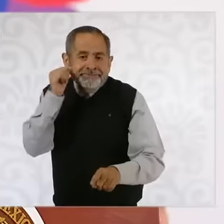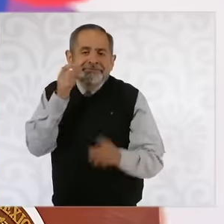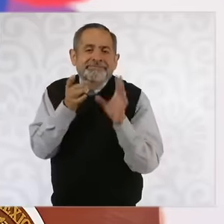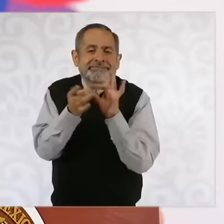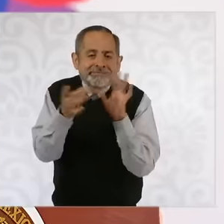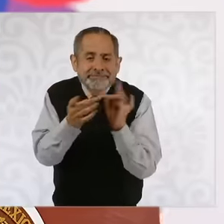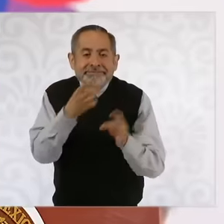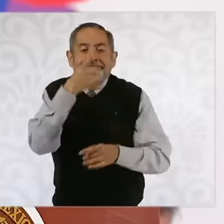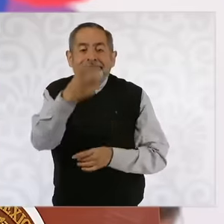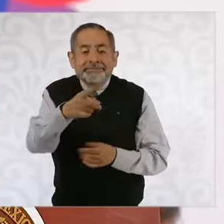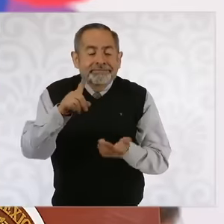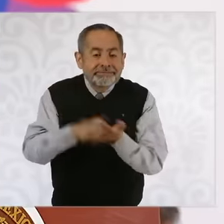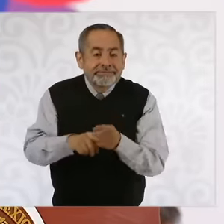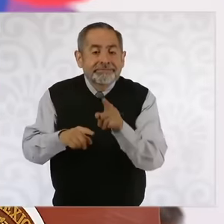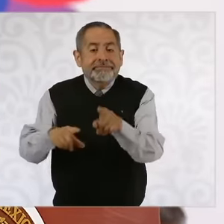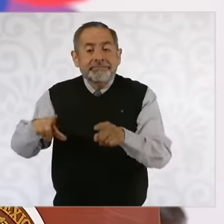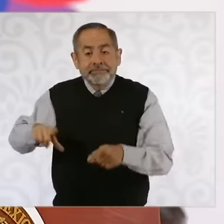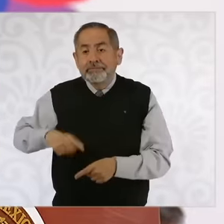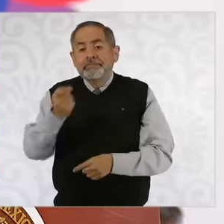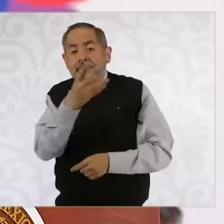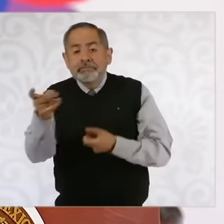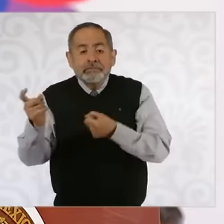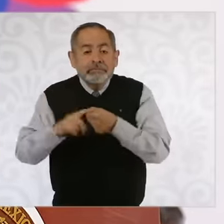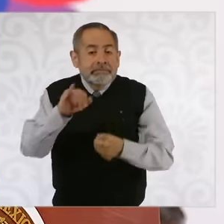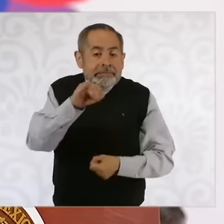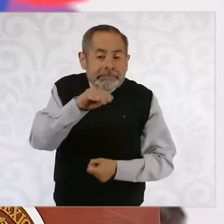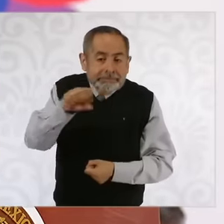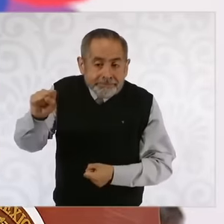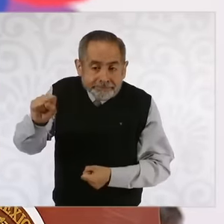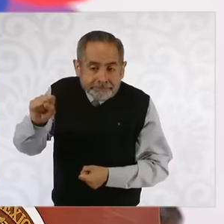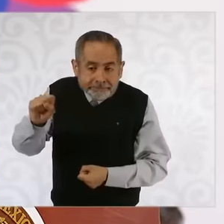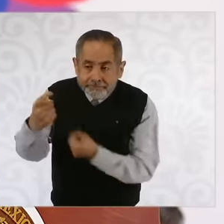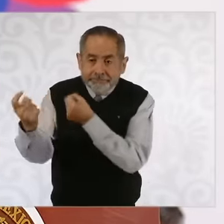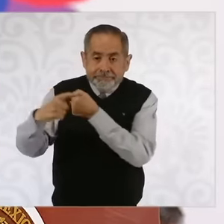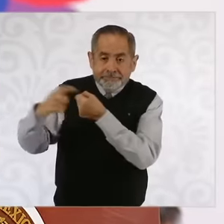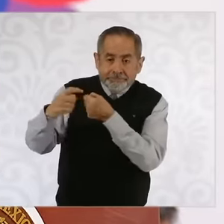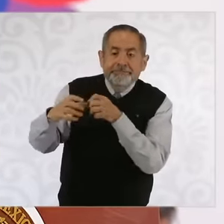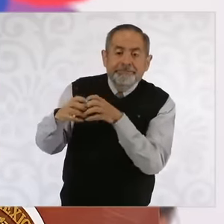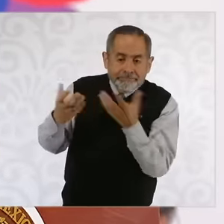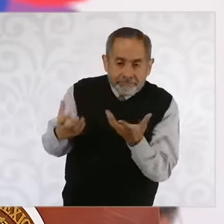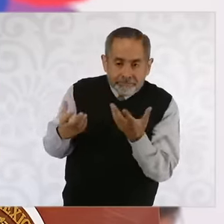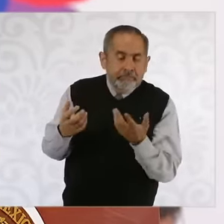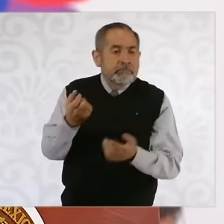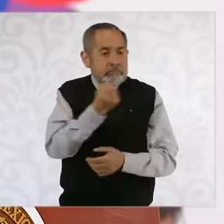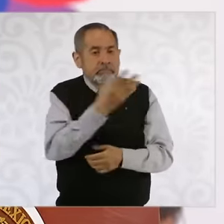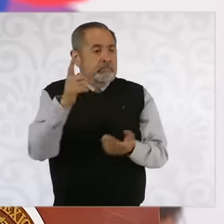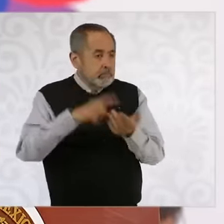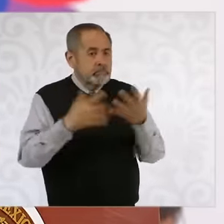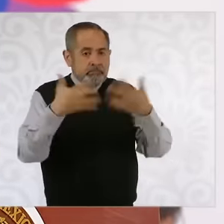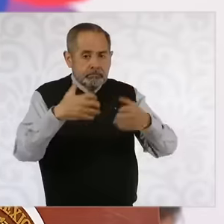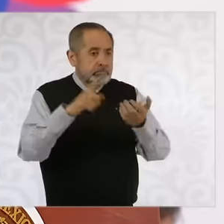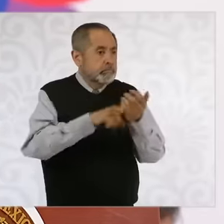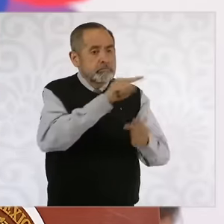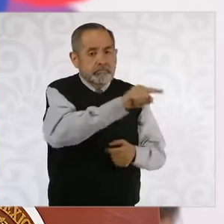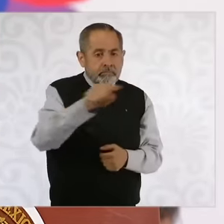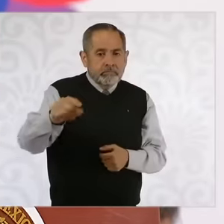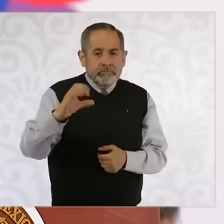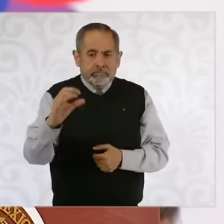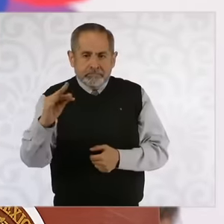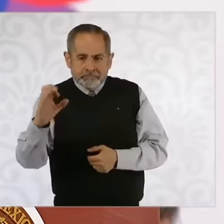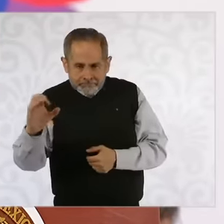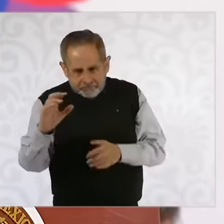acaba de mencionar la presidenta, de la cotización al IMSS, es decir, las empresas, algunas entidades públicas como la CFE,